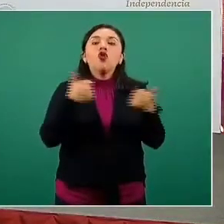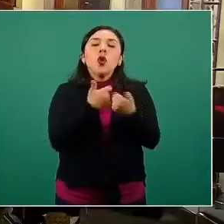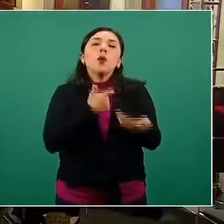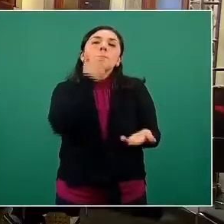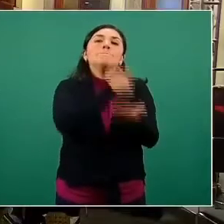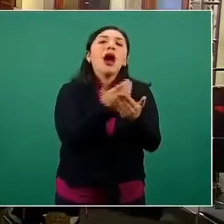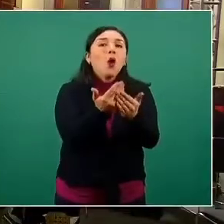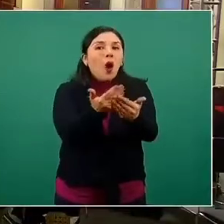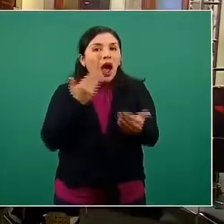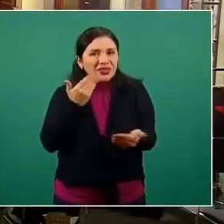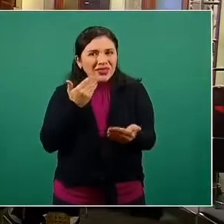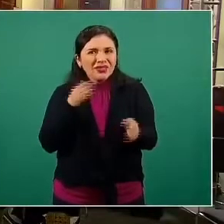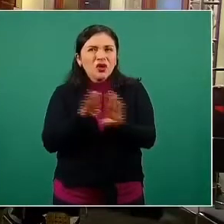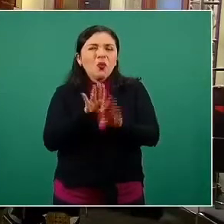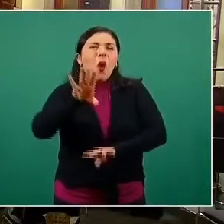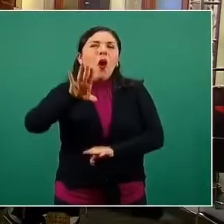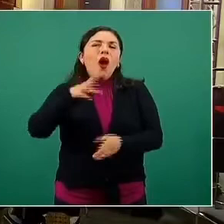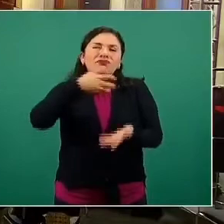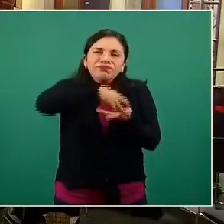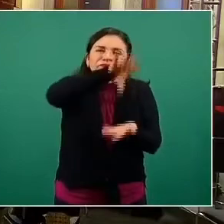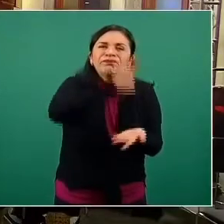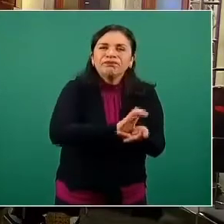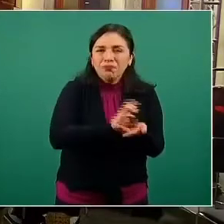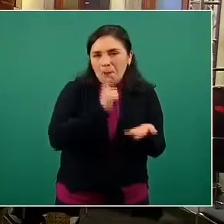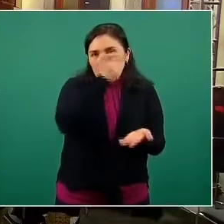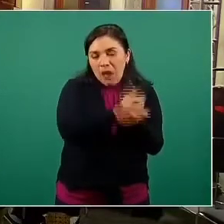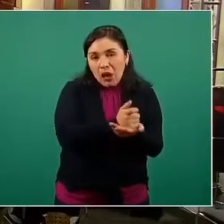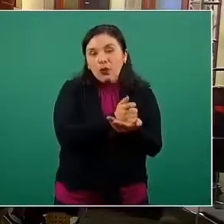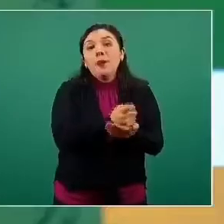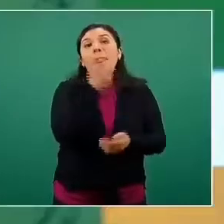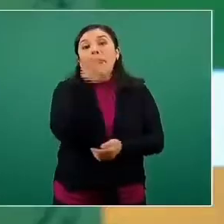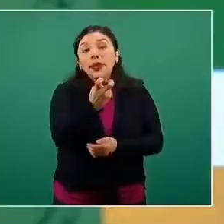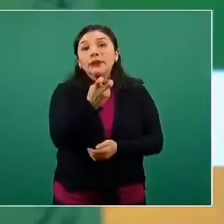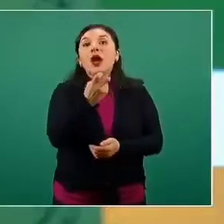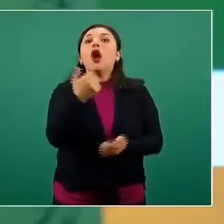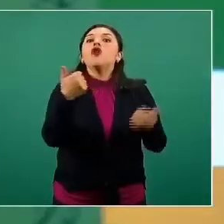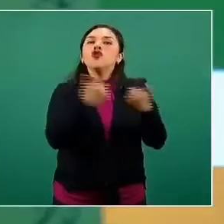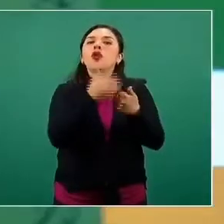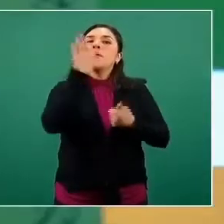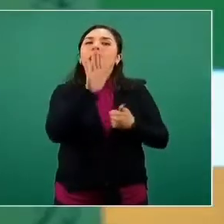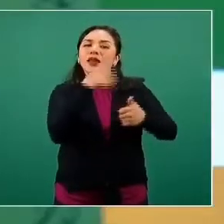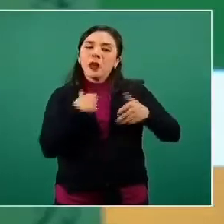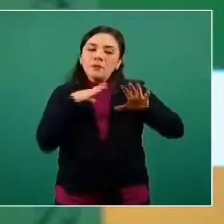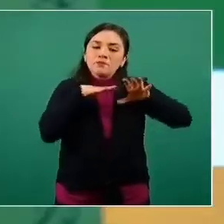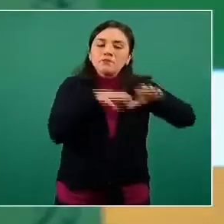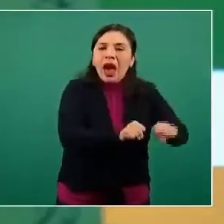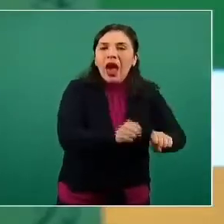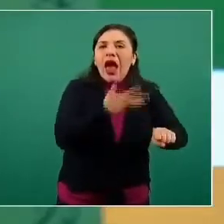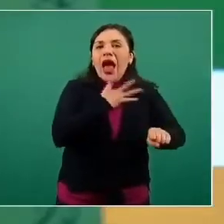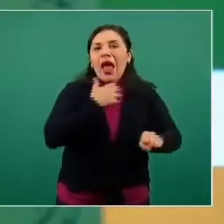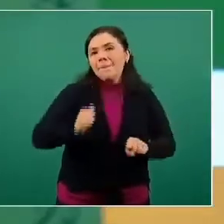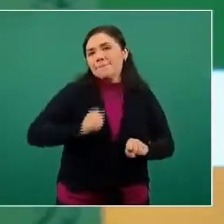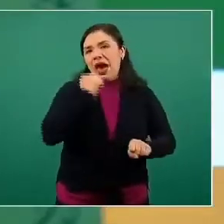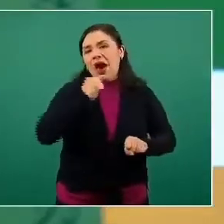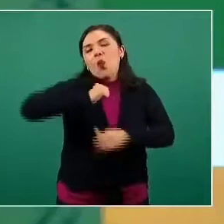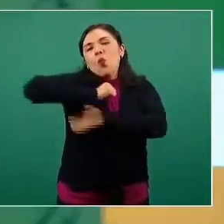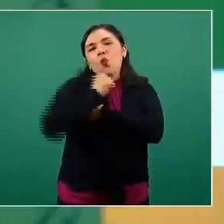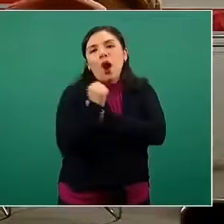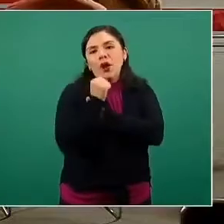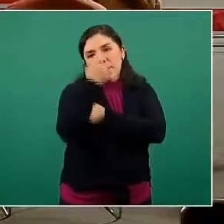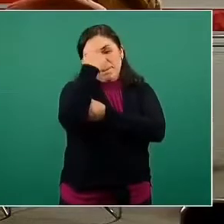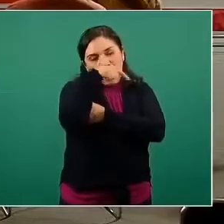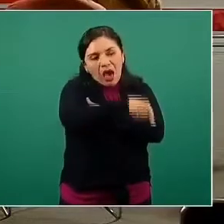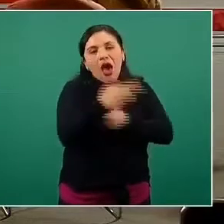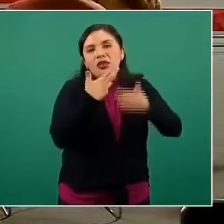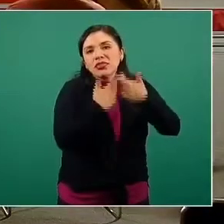anticipo para cada una de las compañías, y este anticipo nos garantiza, en cierta manera, la reserva de